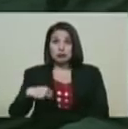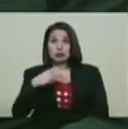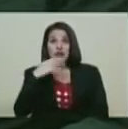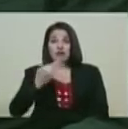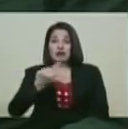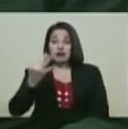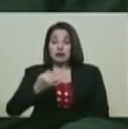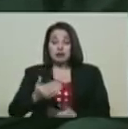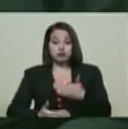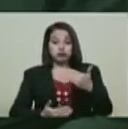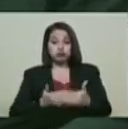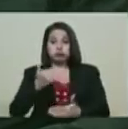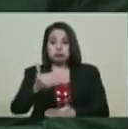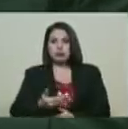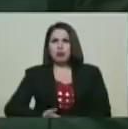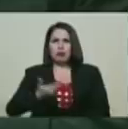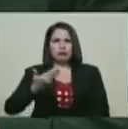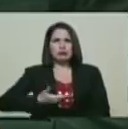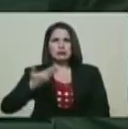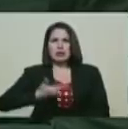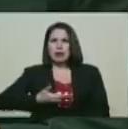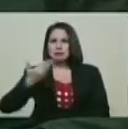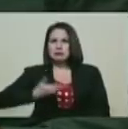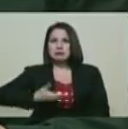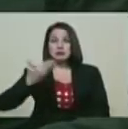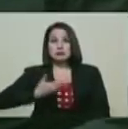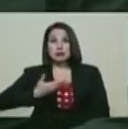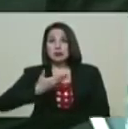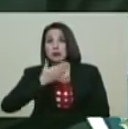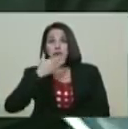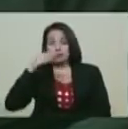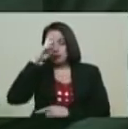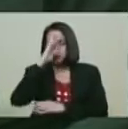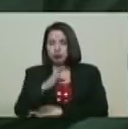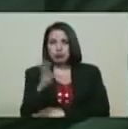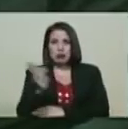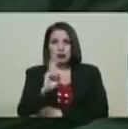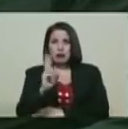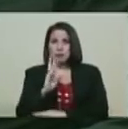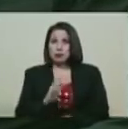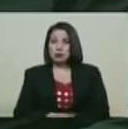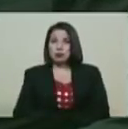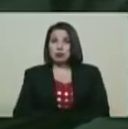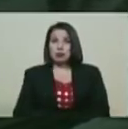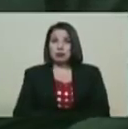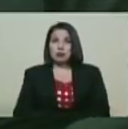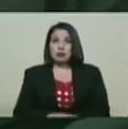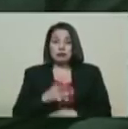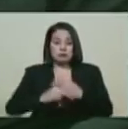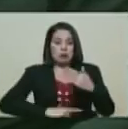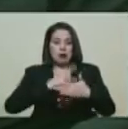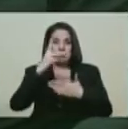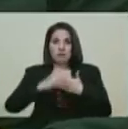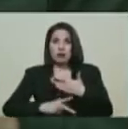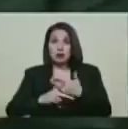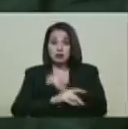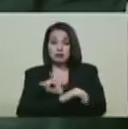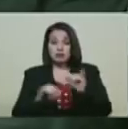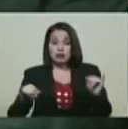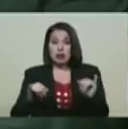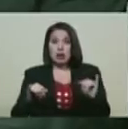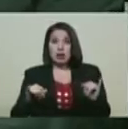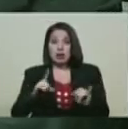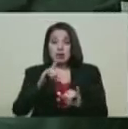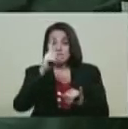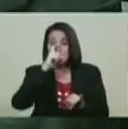paso fundamental y que va a tener un fruto inmediato, porque además las obras se planifican al término de